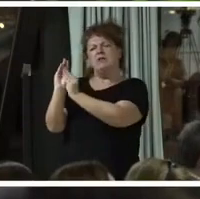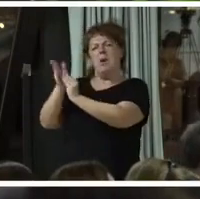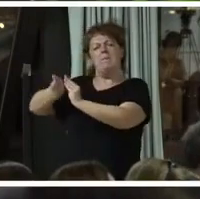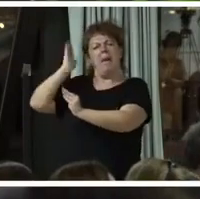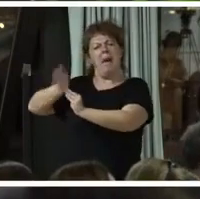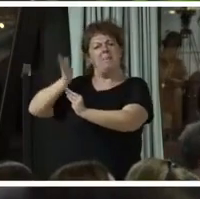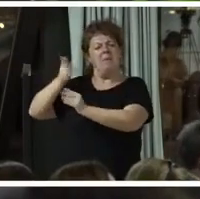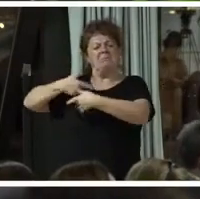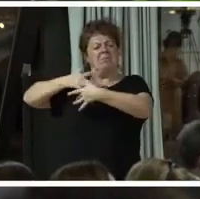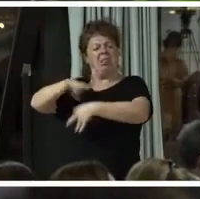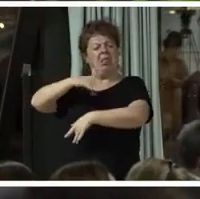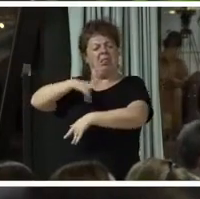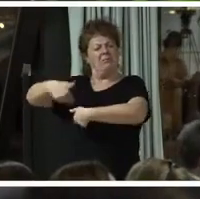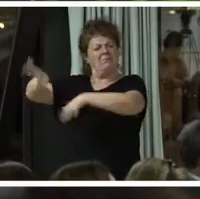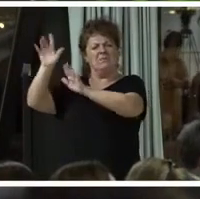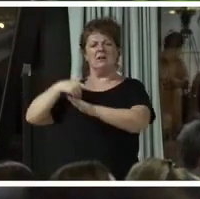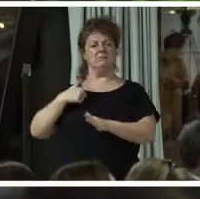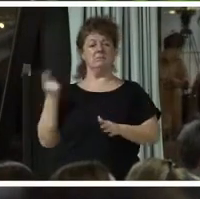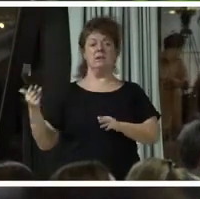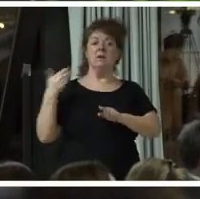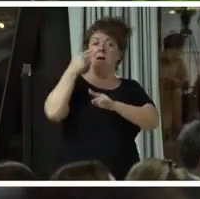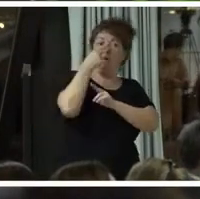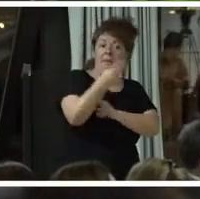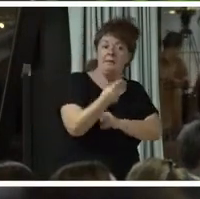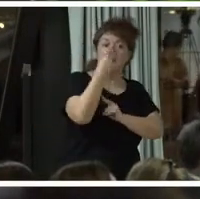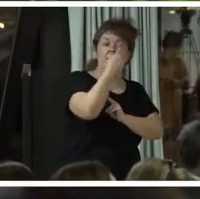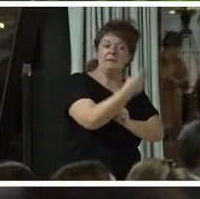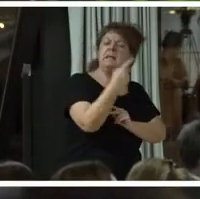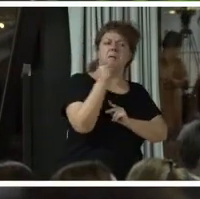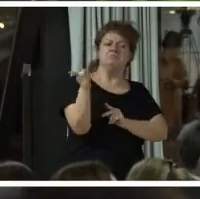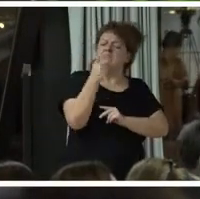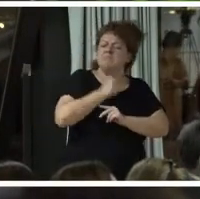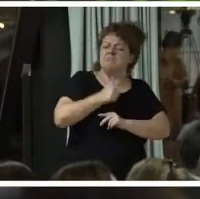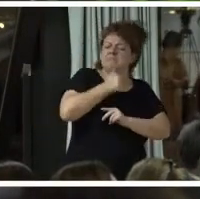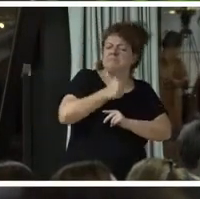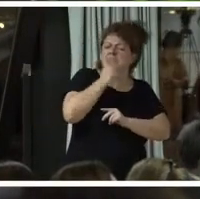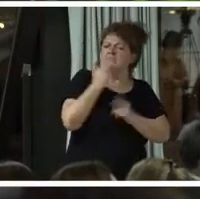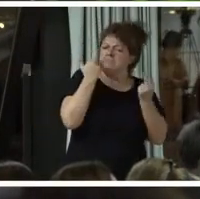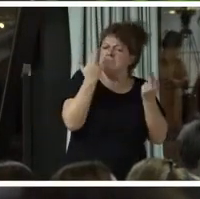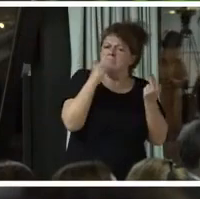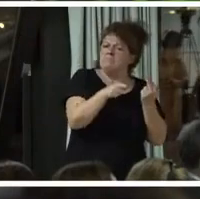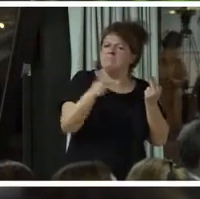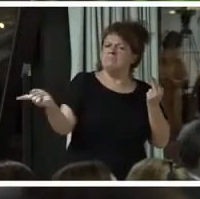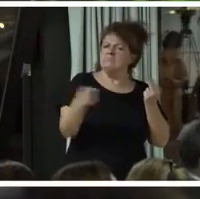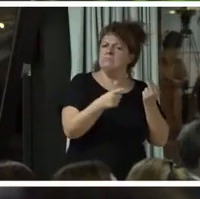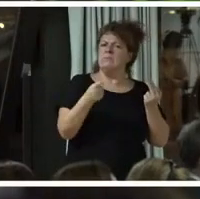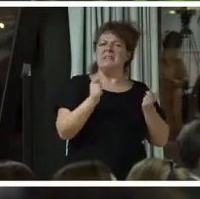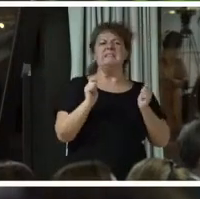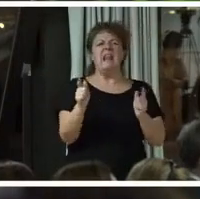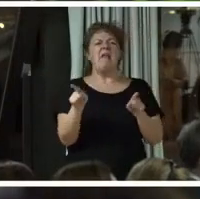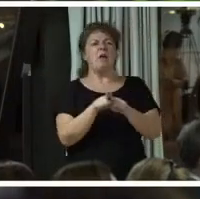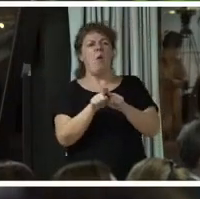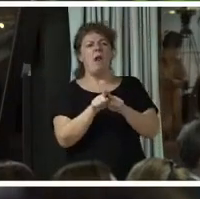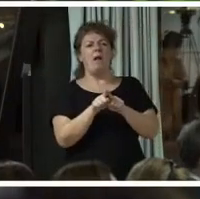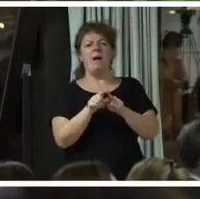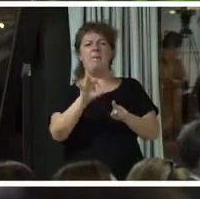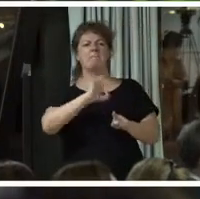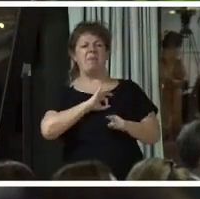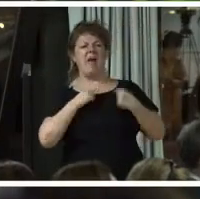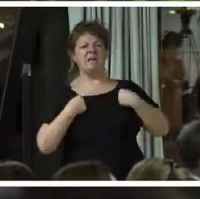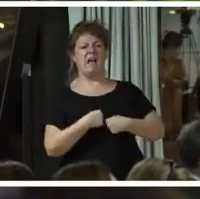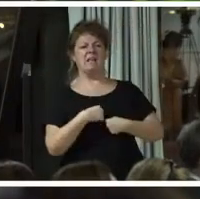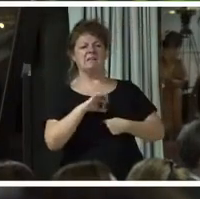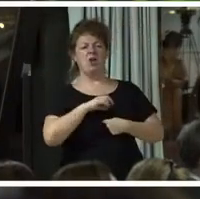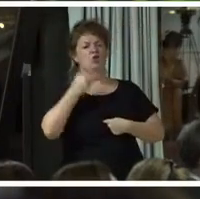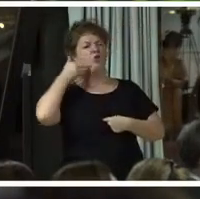impunidad de la que gozan cuando visitan distintos estados y países y se les concede pues eh medallas de